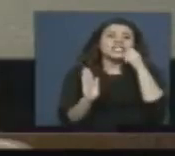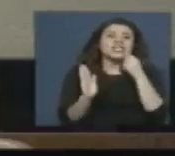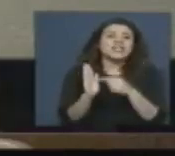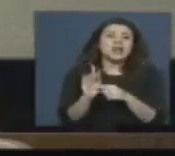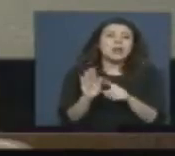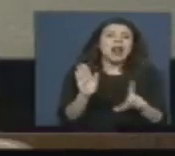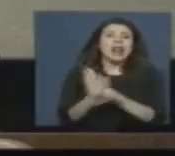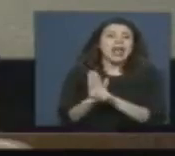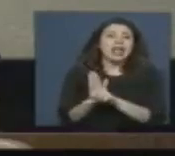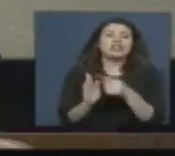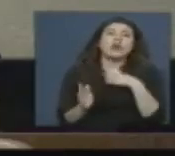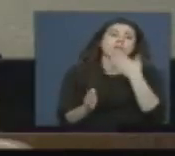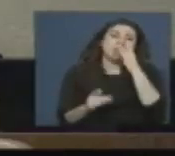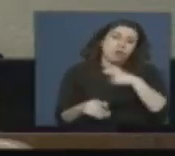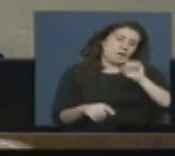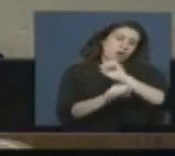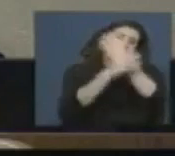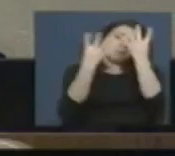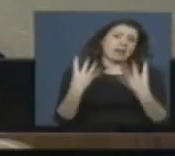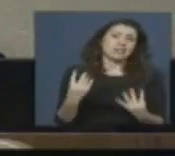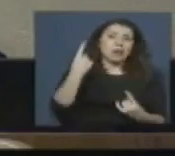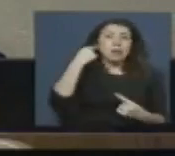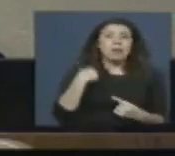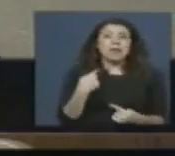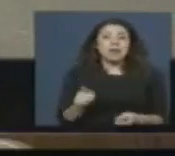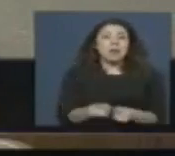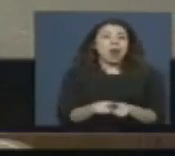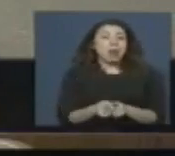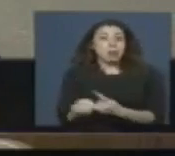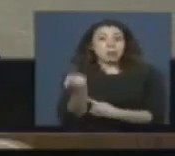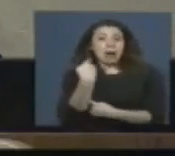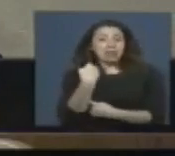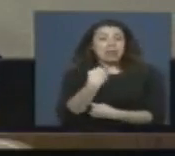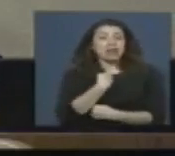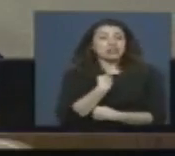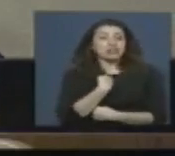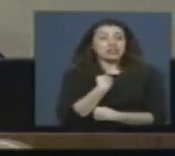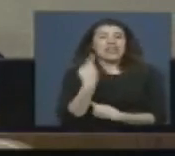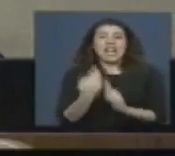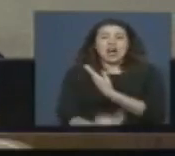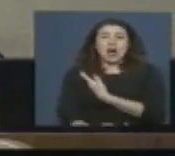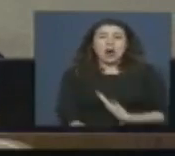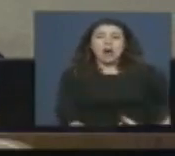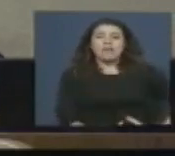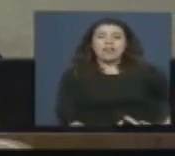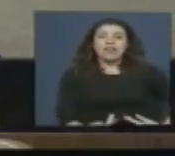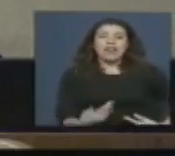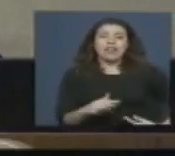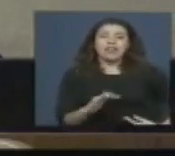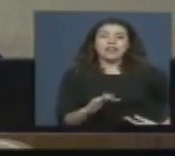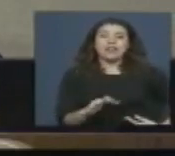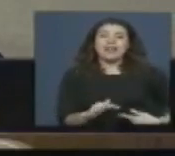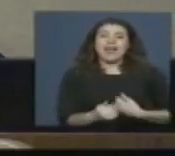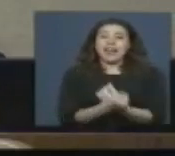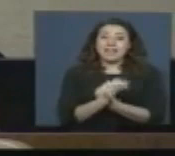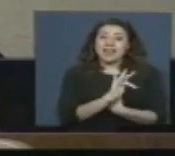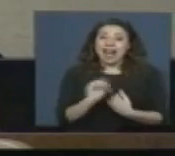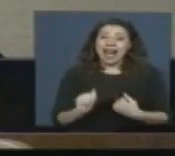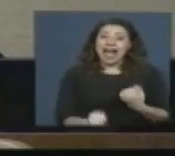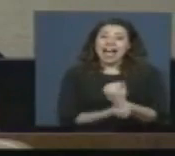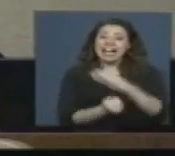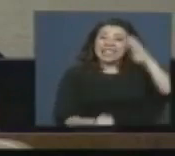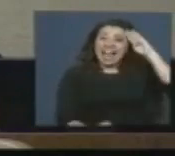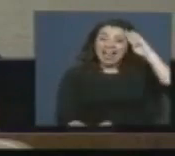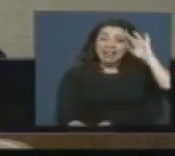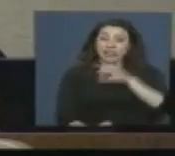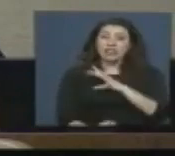siendo ley, prefiero irme preso. Pero a mí nadie me va a venir aquí a decir que el gobierno de las Fuerzas Armadas y Carabineros de Chile no fue